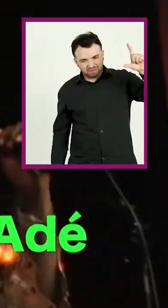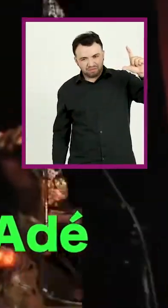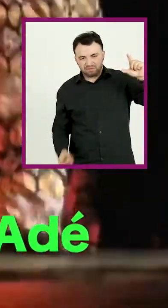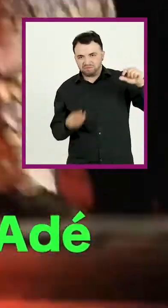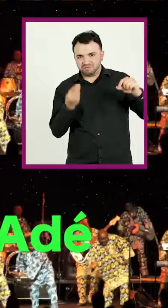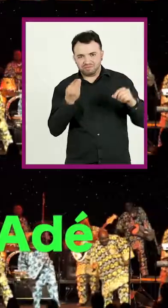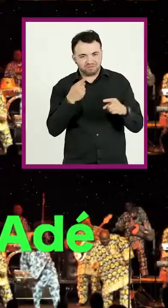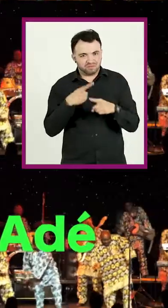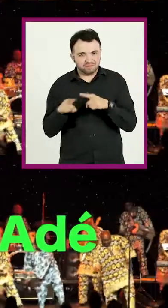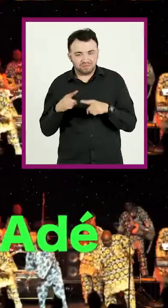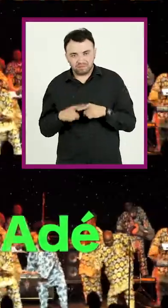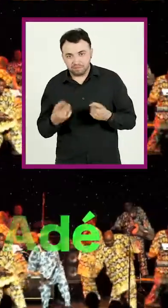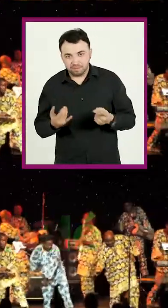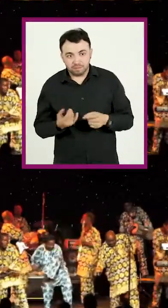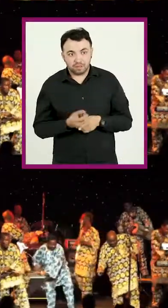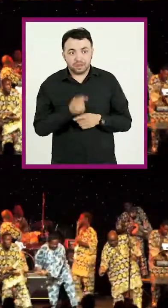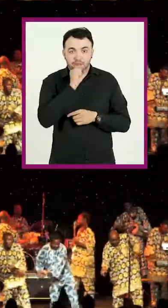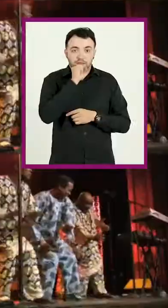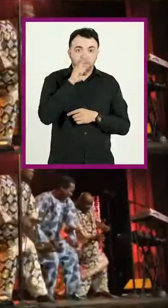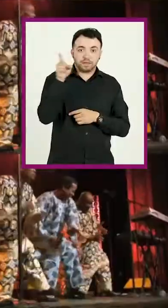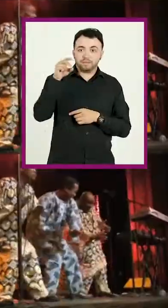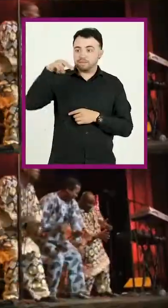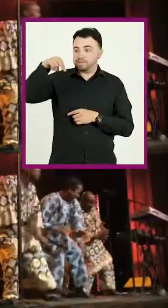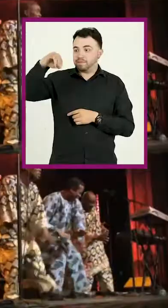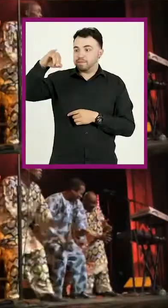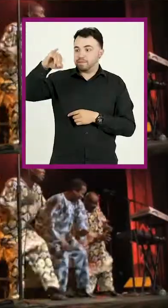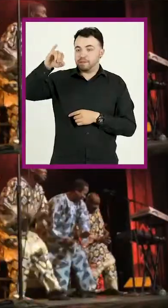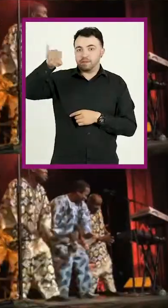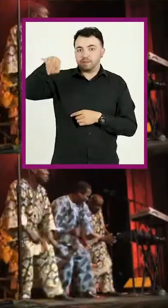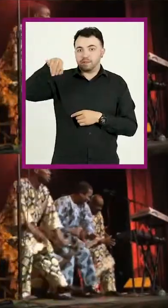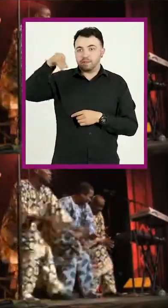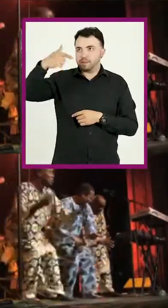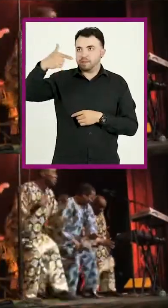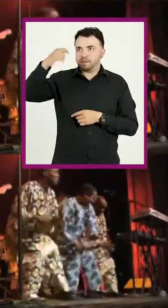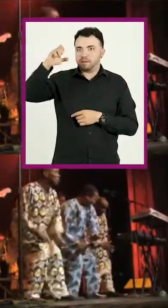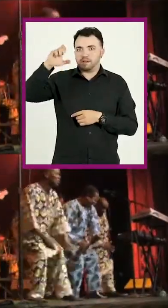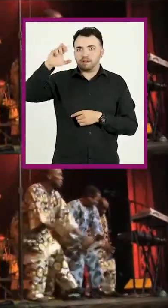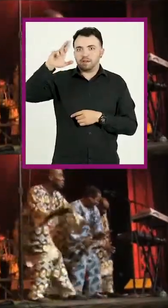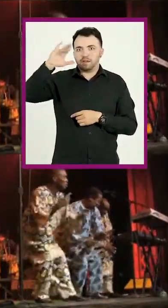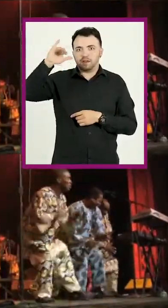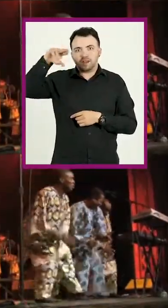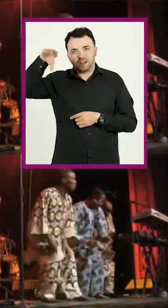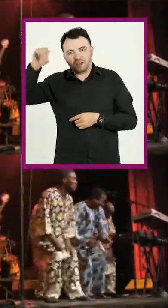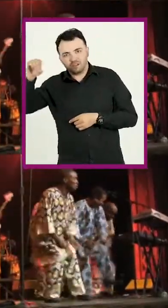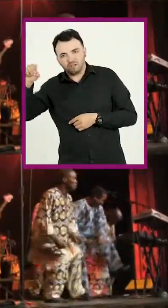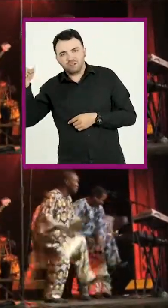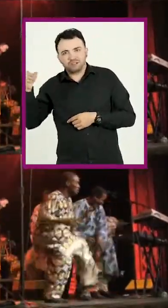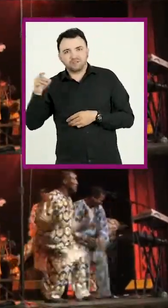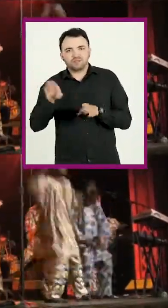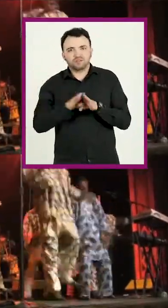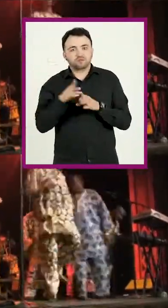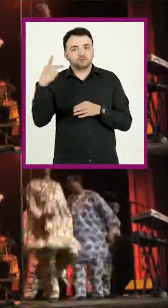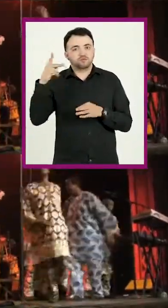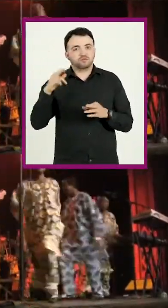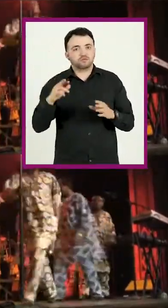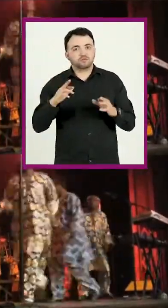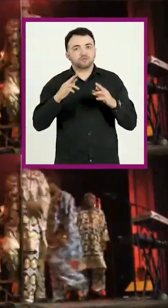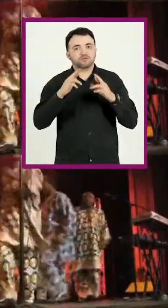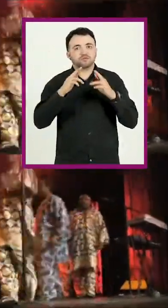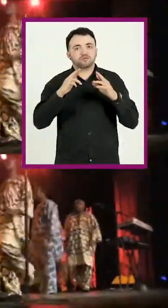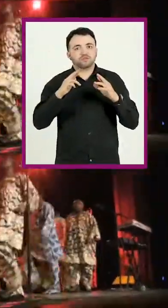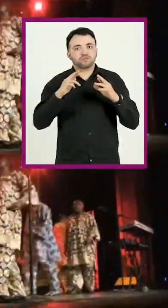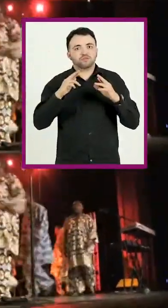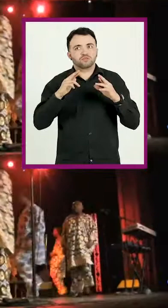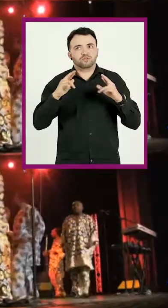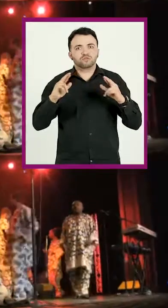es el nigeriano, es parte de la tradición Juju, que está vinculada a los Yoruba, que es esta religión de la cual se